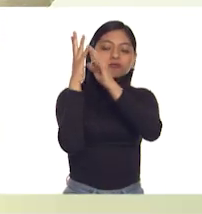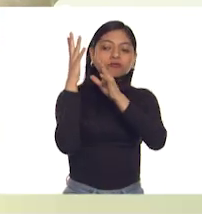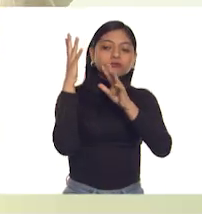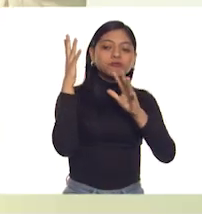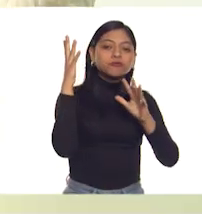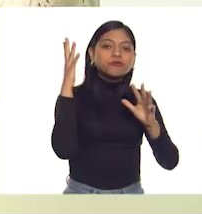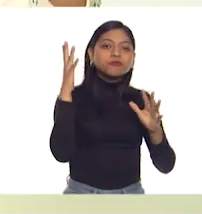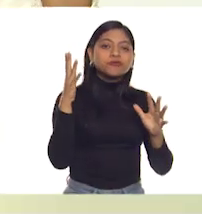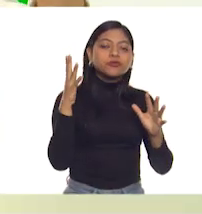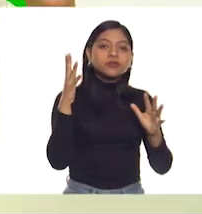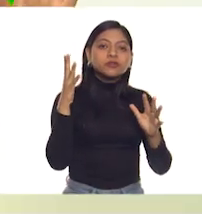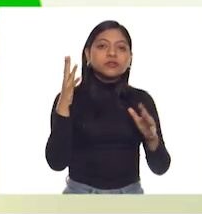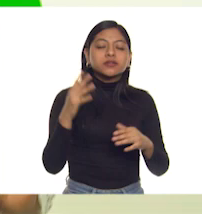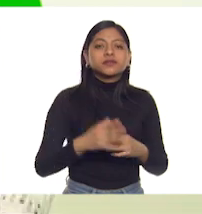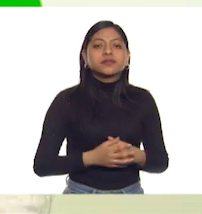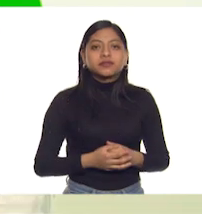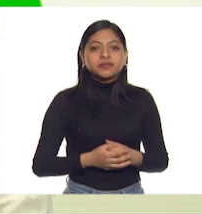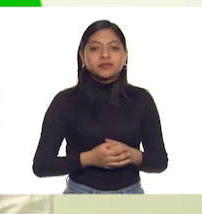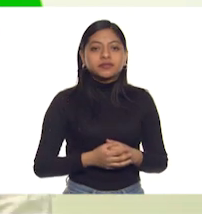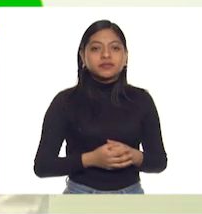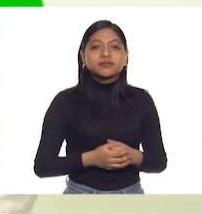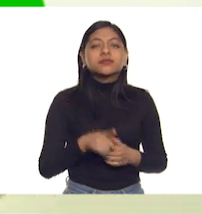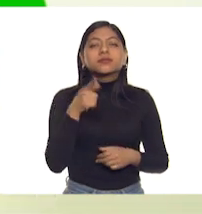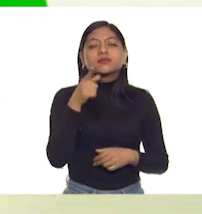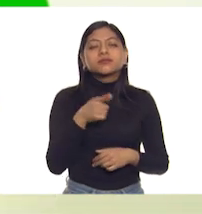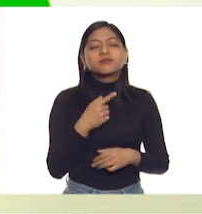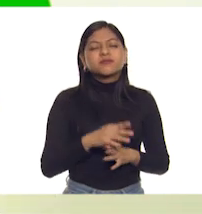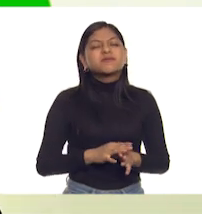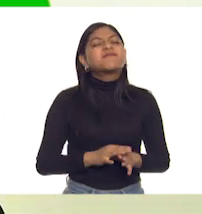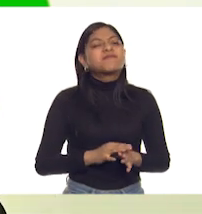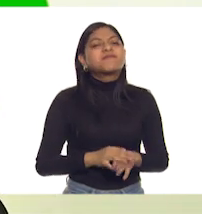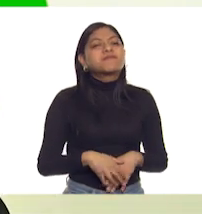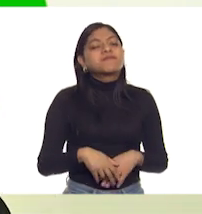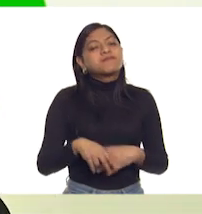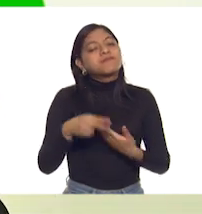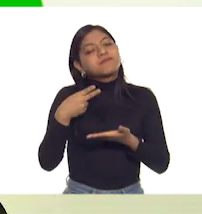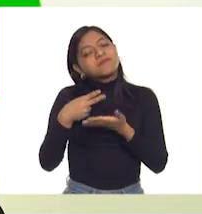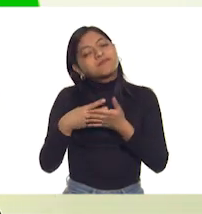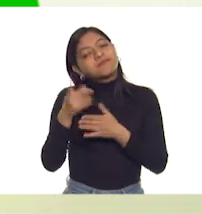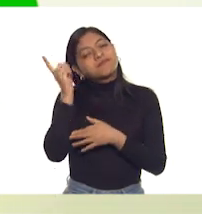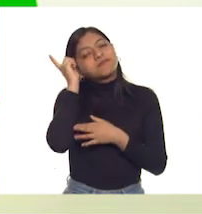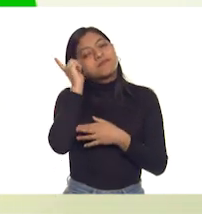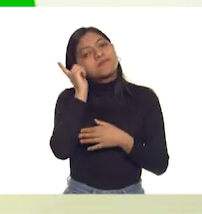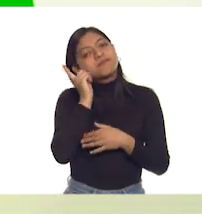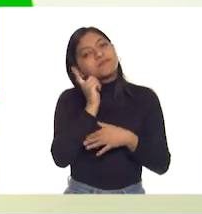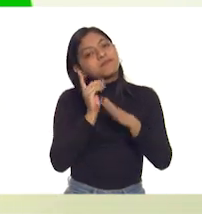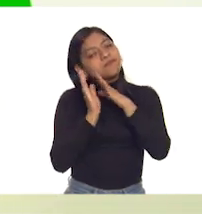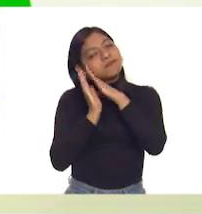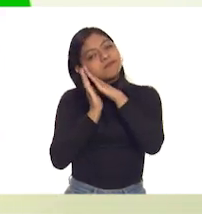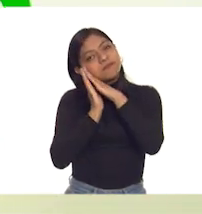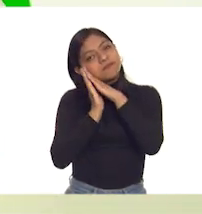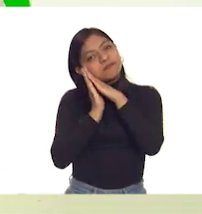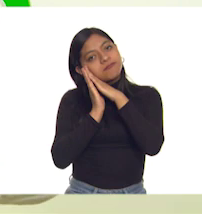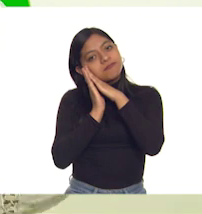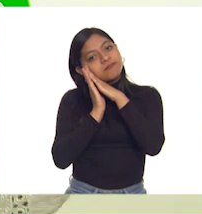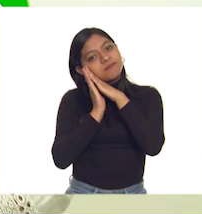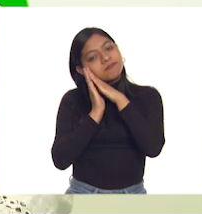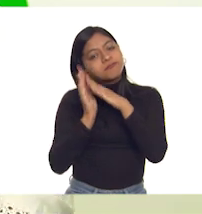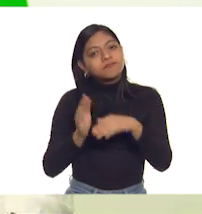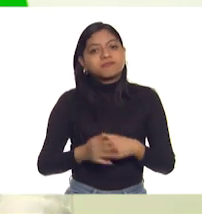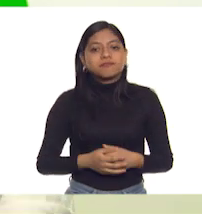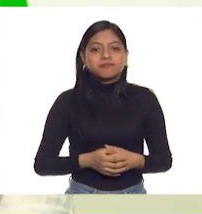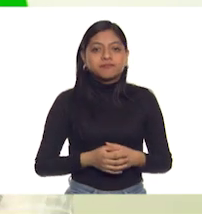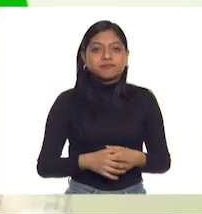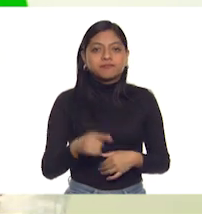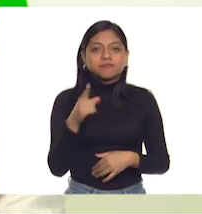copudo, decidió echarse una pestañita. Se sentó y comenzó